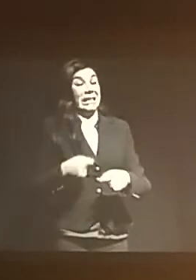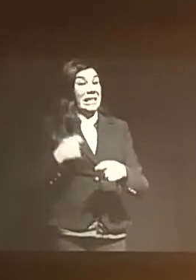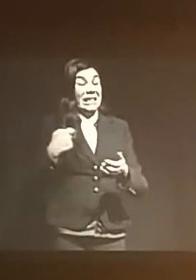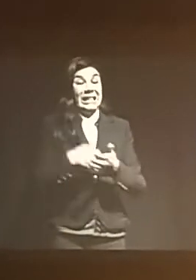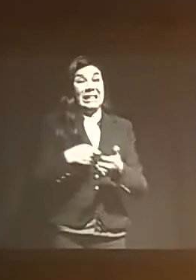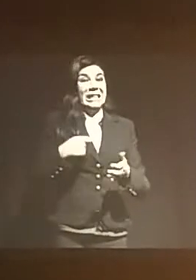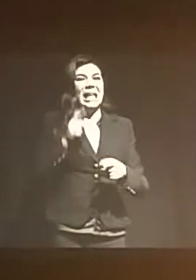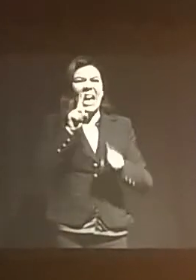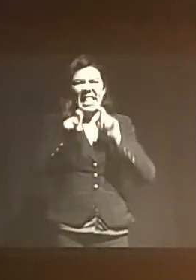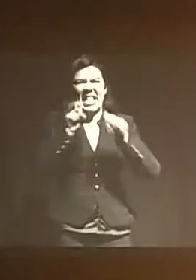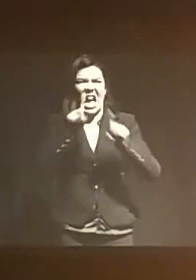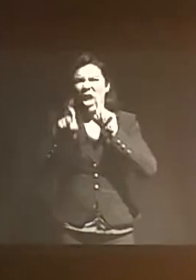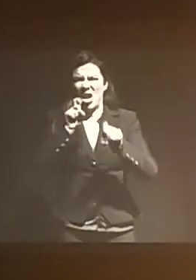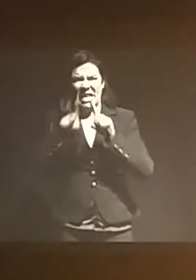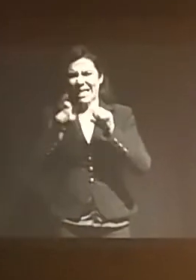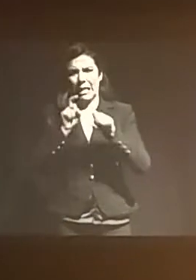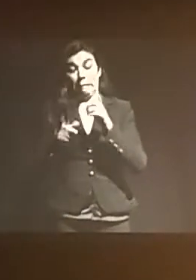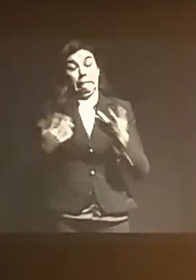sea, un troleo.